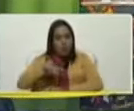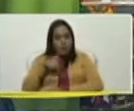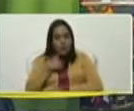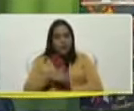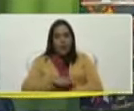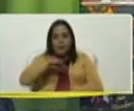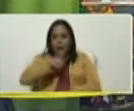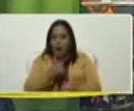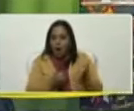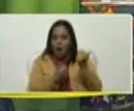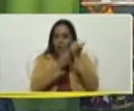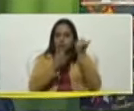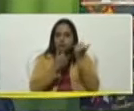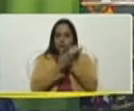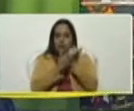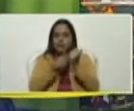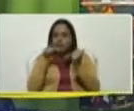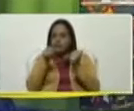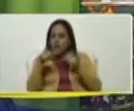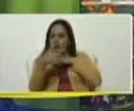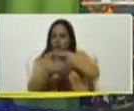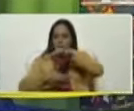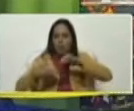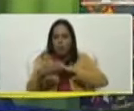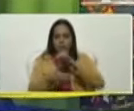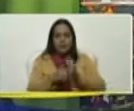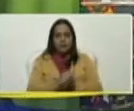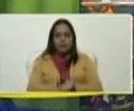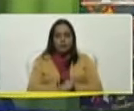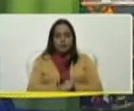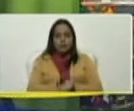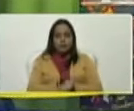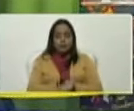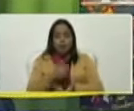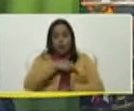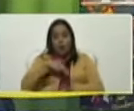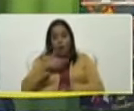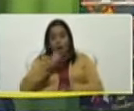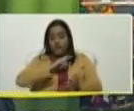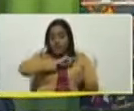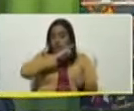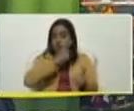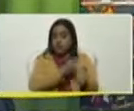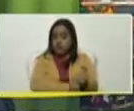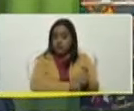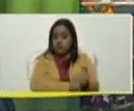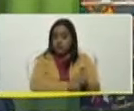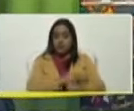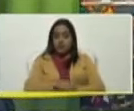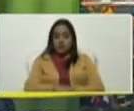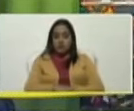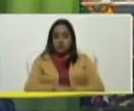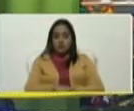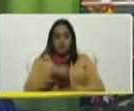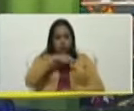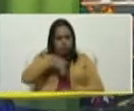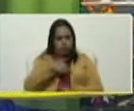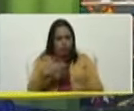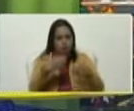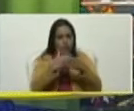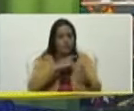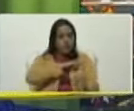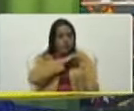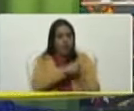podamos apoyarnos en este tipo de situaciones. Esa es nuestra fortaleza, es la fortaleza que tenemos como grupo.